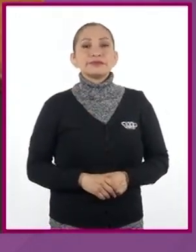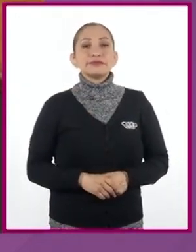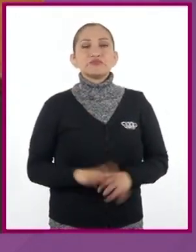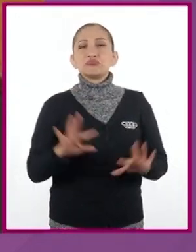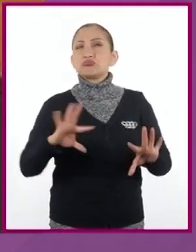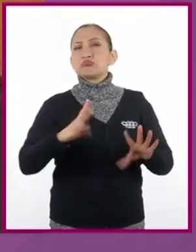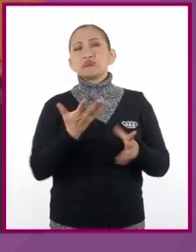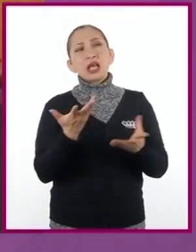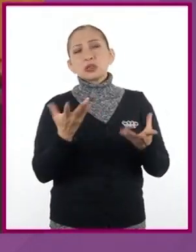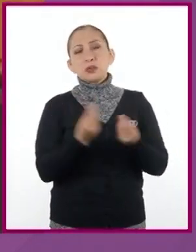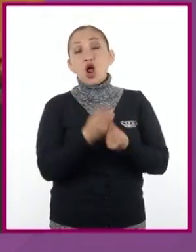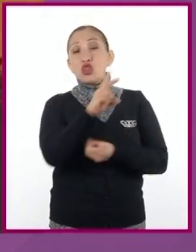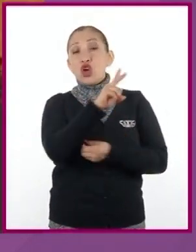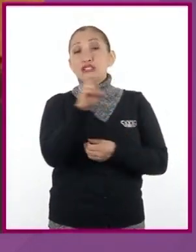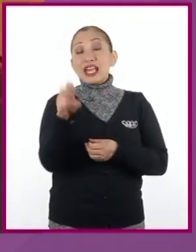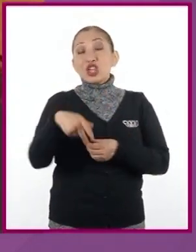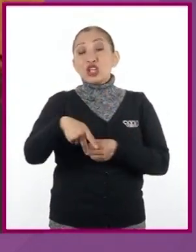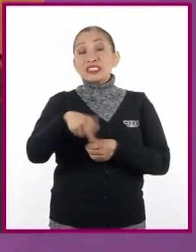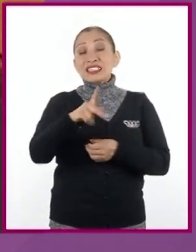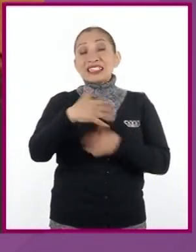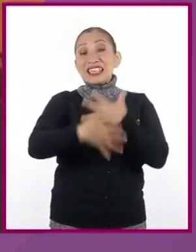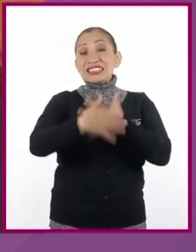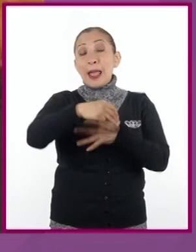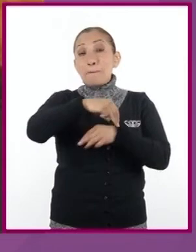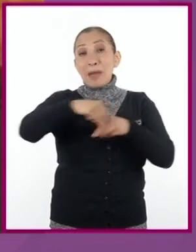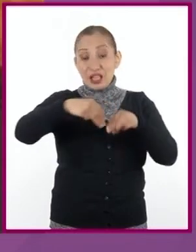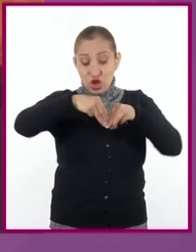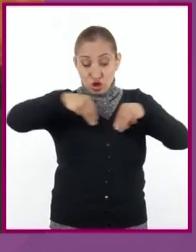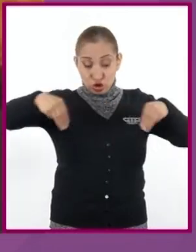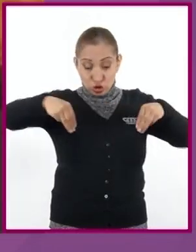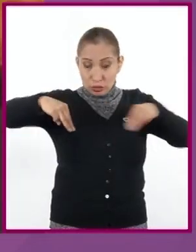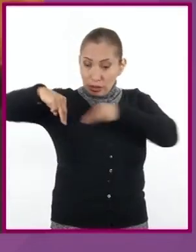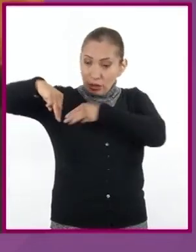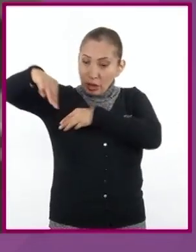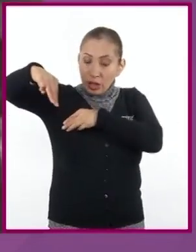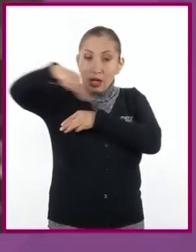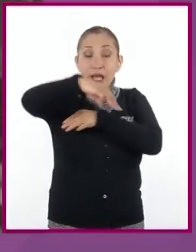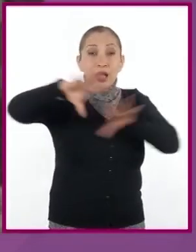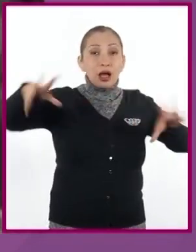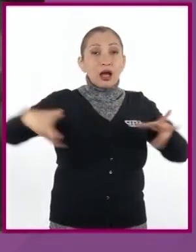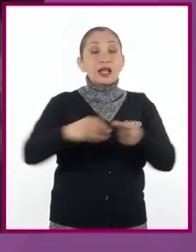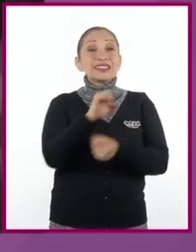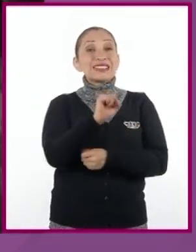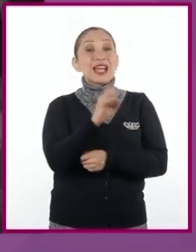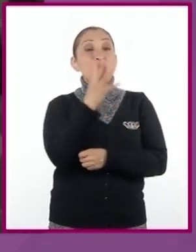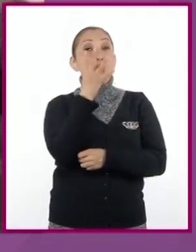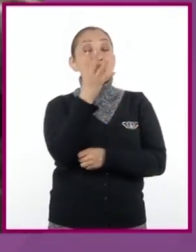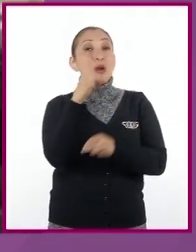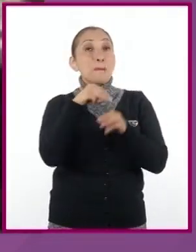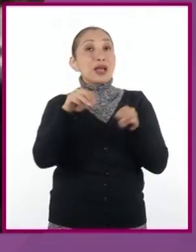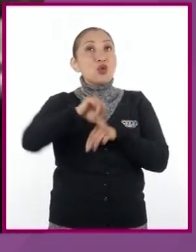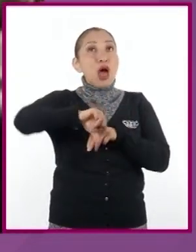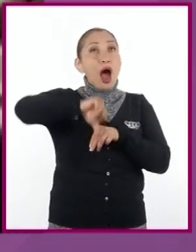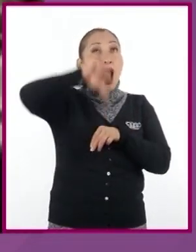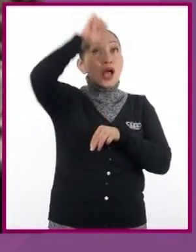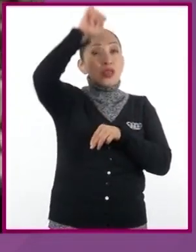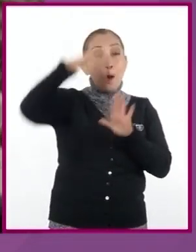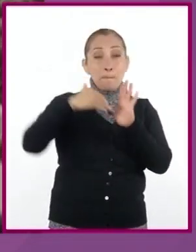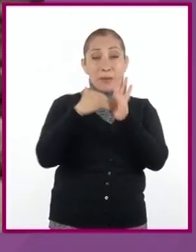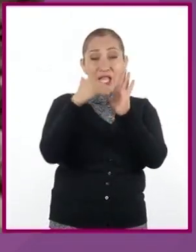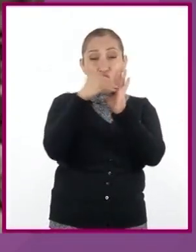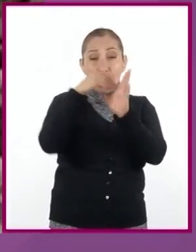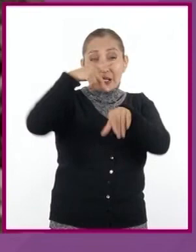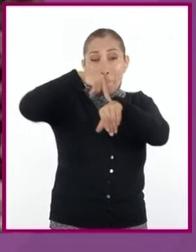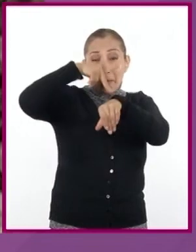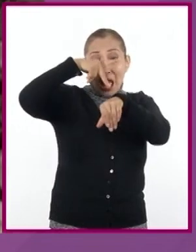Tiene aproximadamente 215 metros por lado y alcanza los 64 metros de altura. Millones de